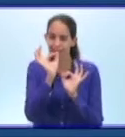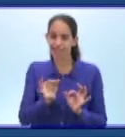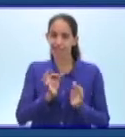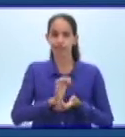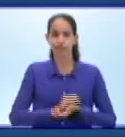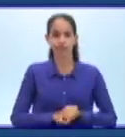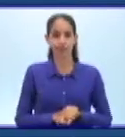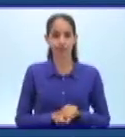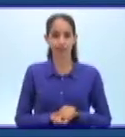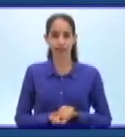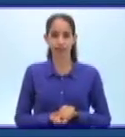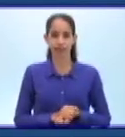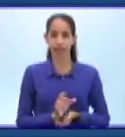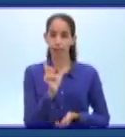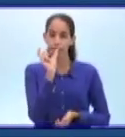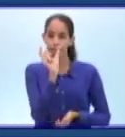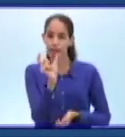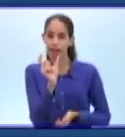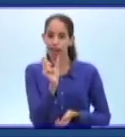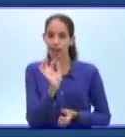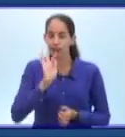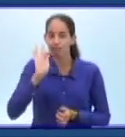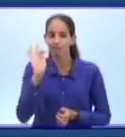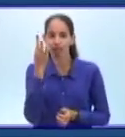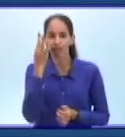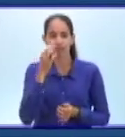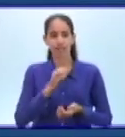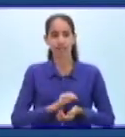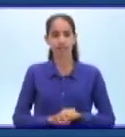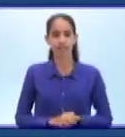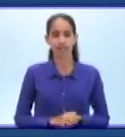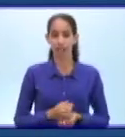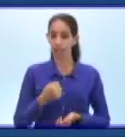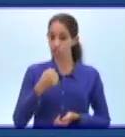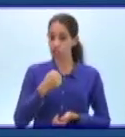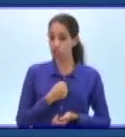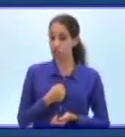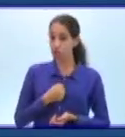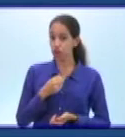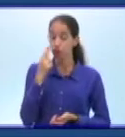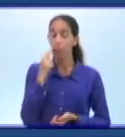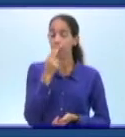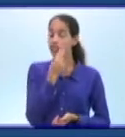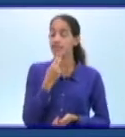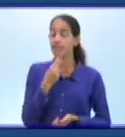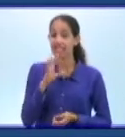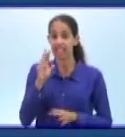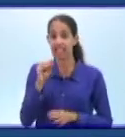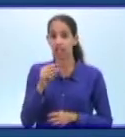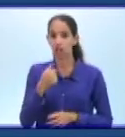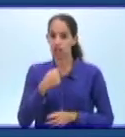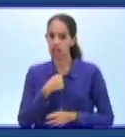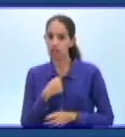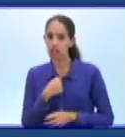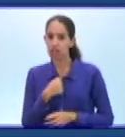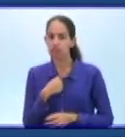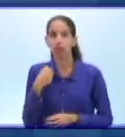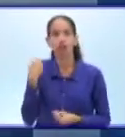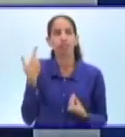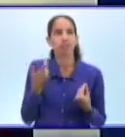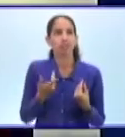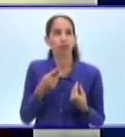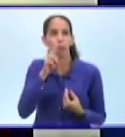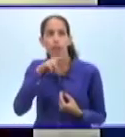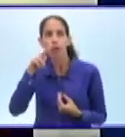la palabra perfecta. Martí decía, y yo que me paso tantas horas buscando la